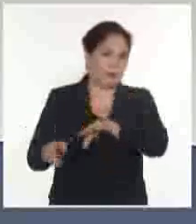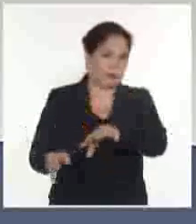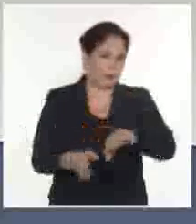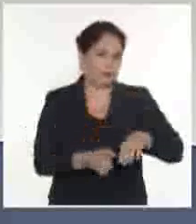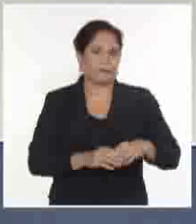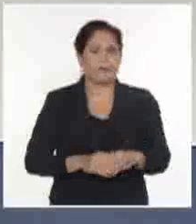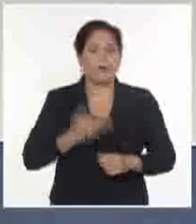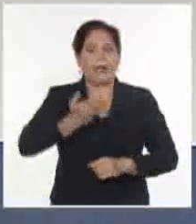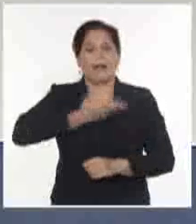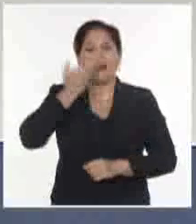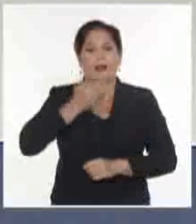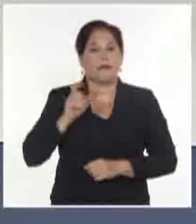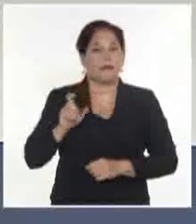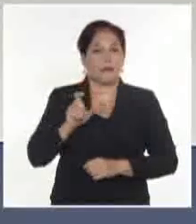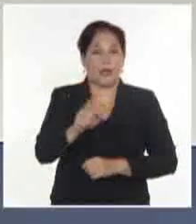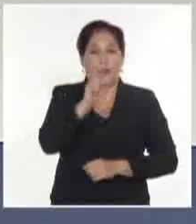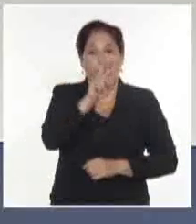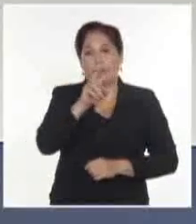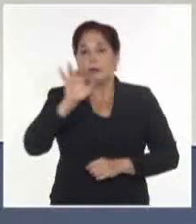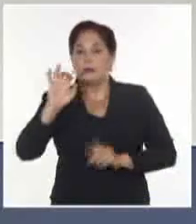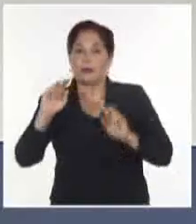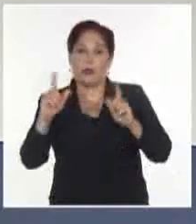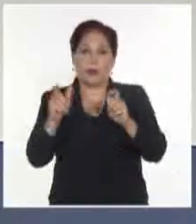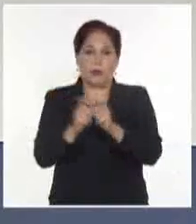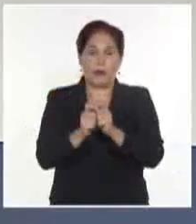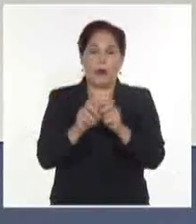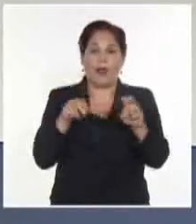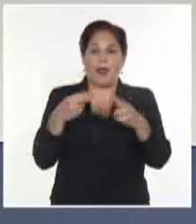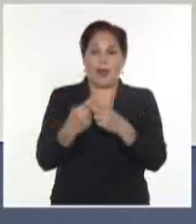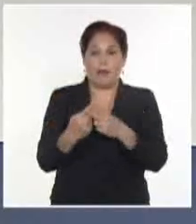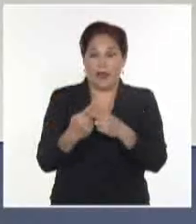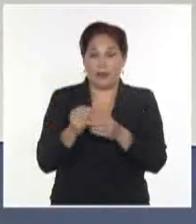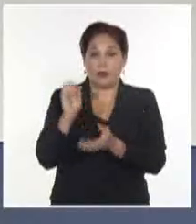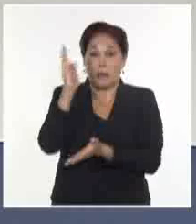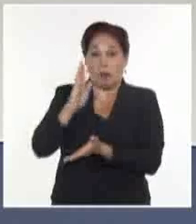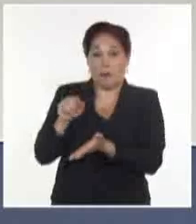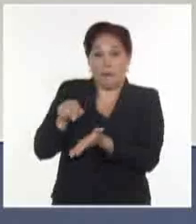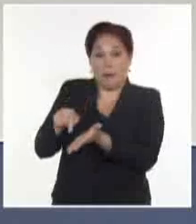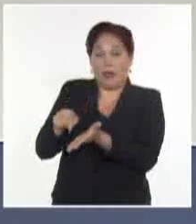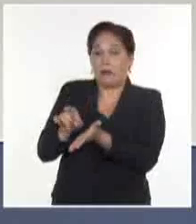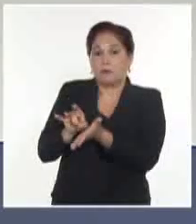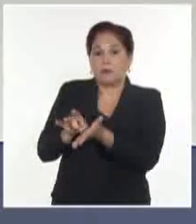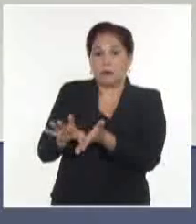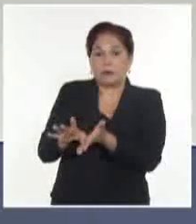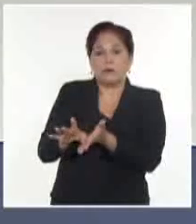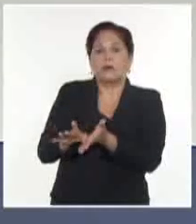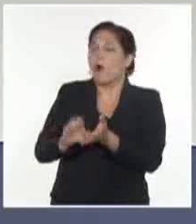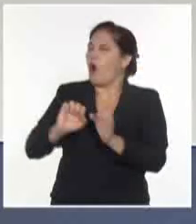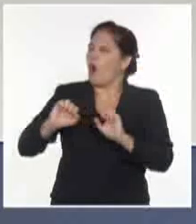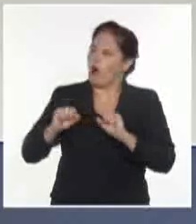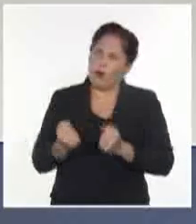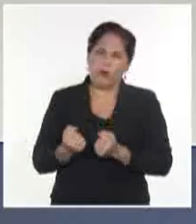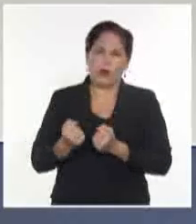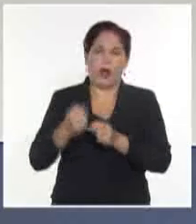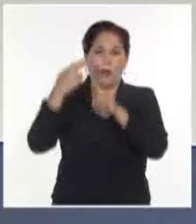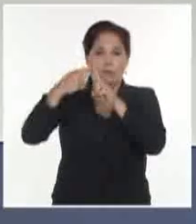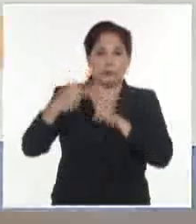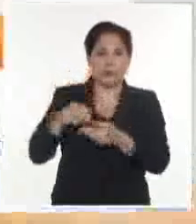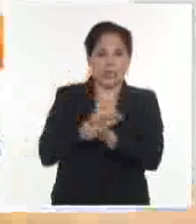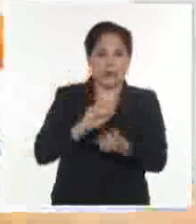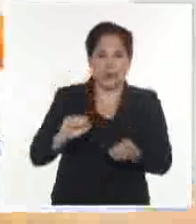la declaración final del 27o encuentro del foro de Sao Paulo exigió la exclusión de Cuba de la lista de estados patrocinadores del